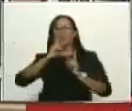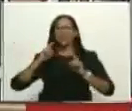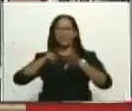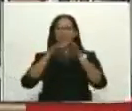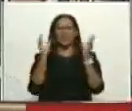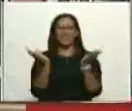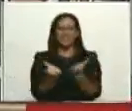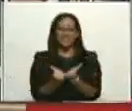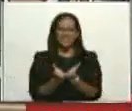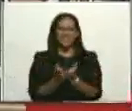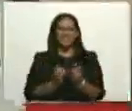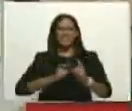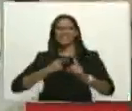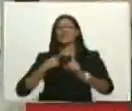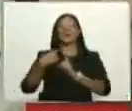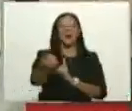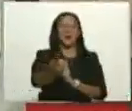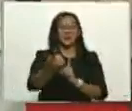y venir.